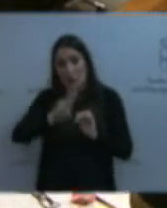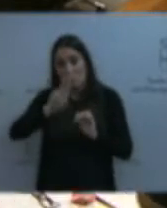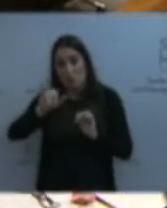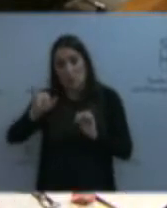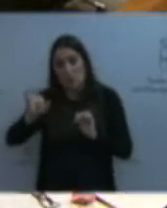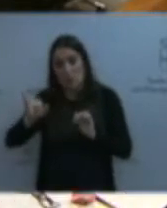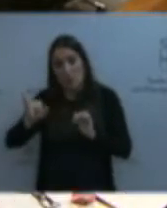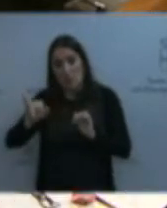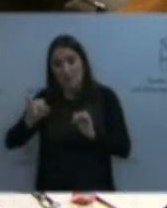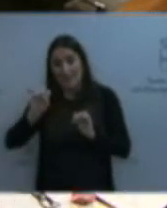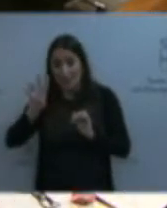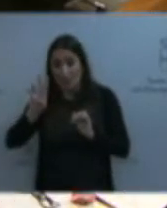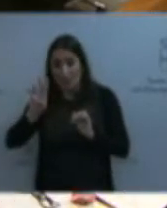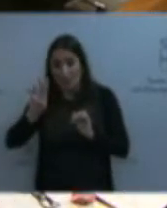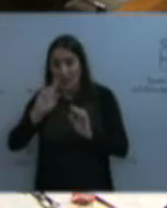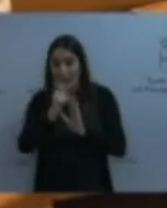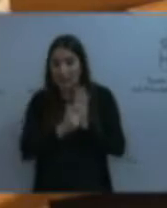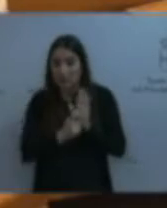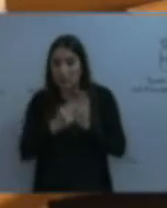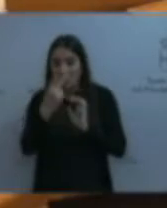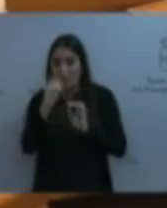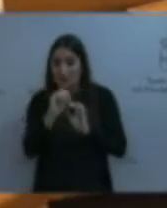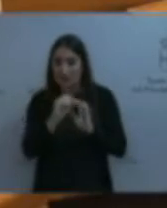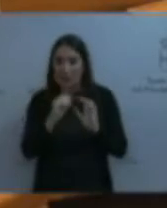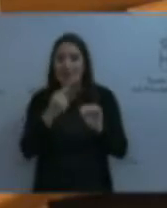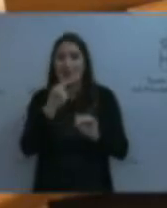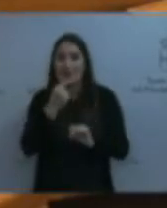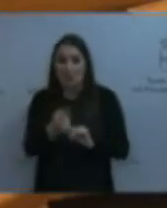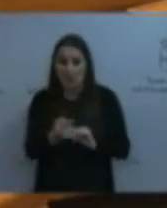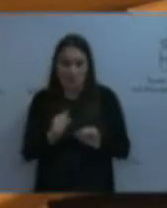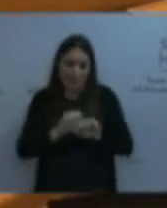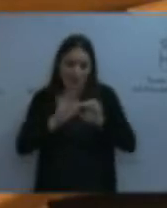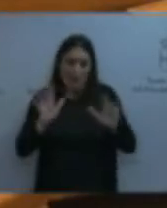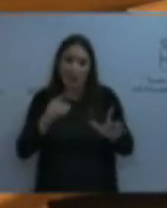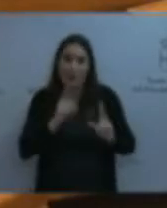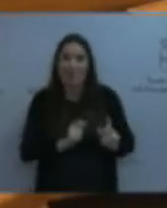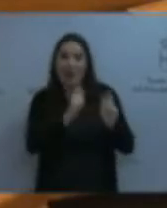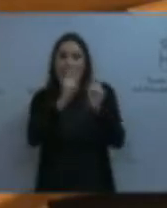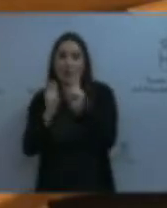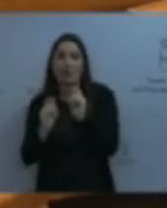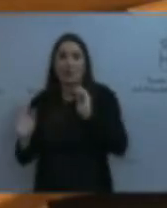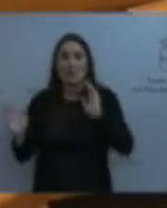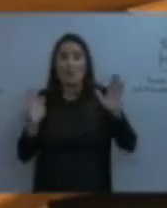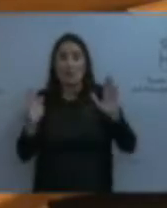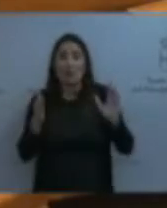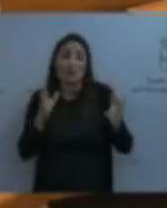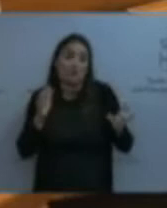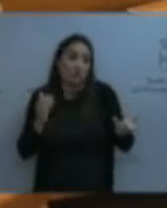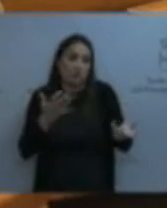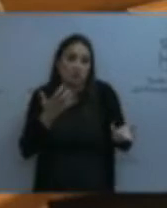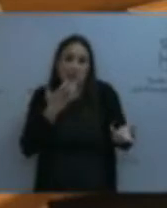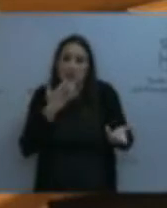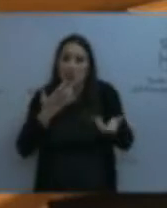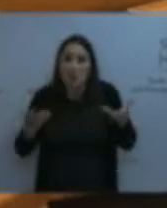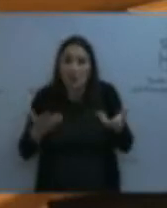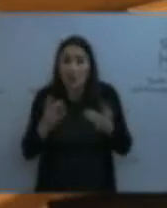25/2013, en su artículo 20, que dice claramente que las adjudicaciones temporales por razones de urgencia tienen por objeto